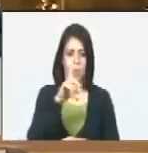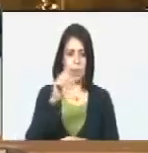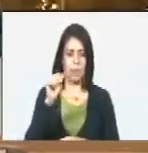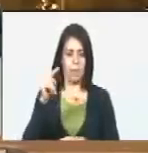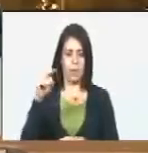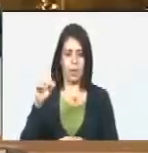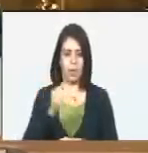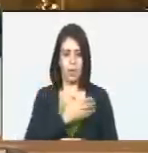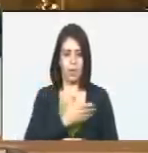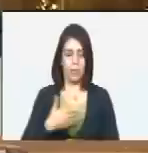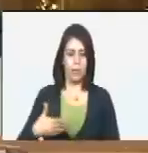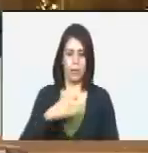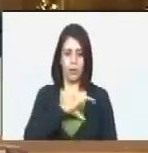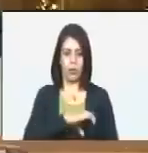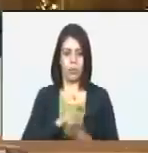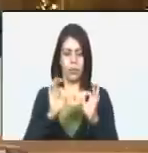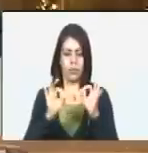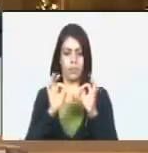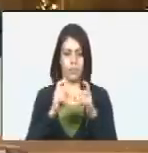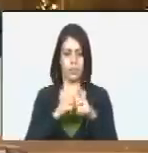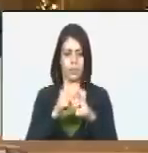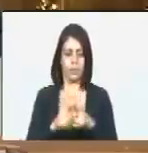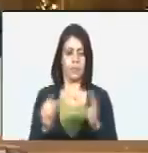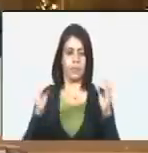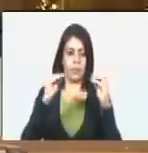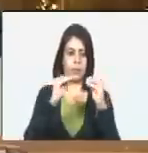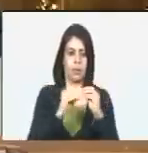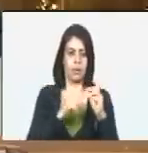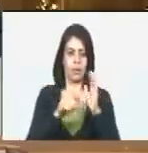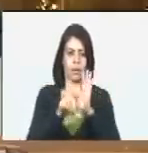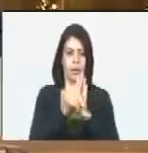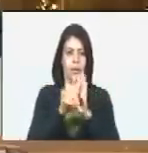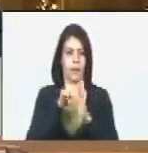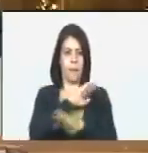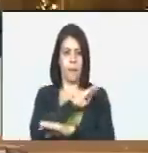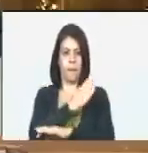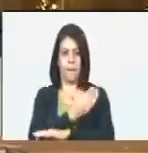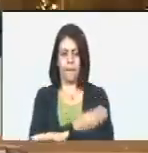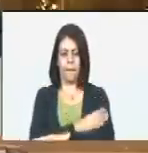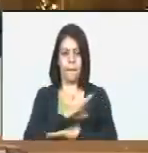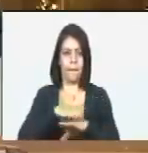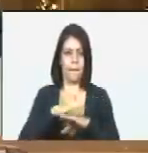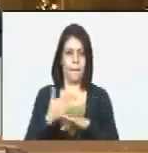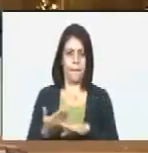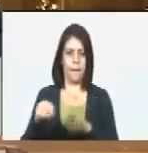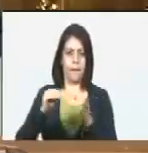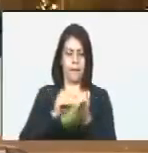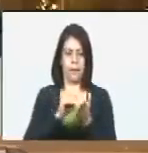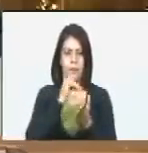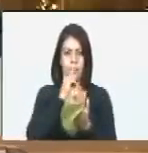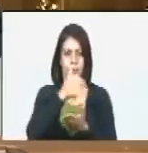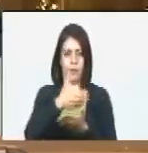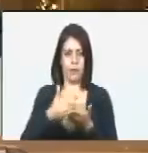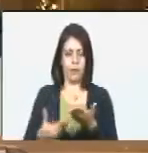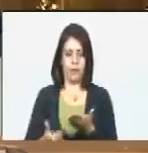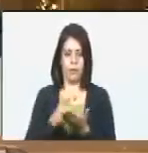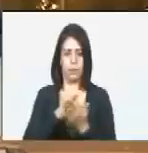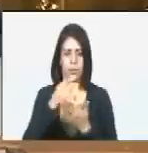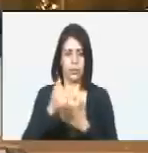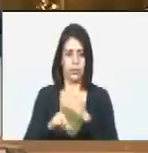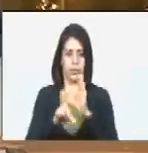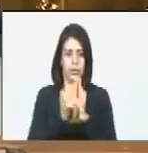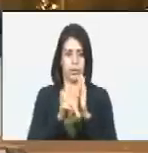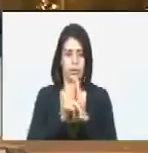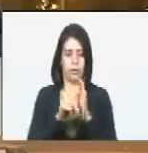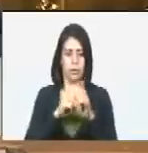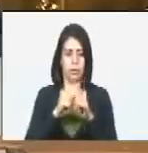Comisión Especial para la Adecuación de las Leyes del Poder Popular, mediante la cual remite el informe del proyecto de ley orgánica de